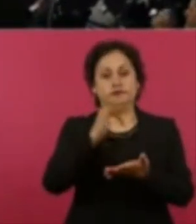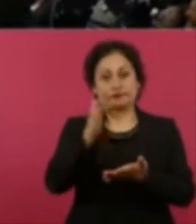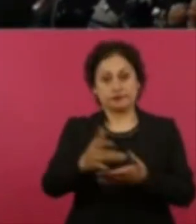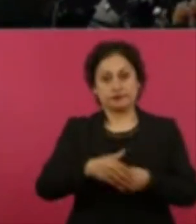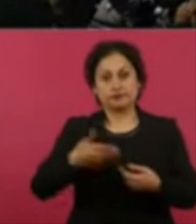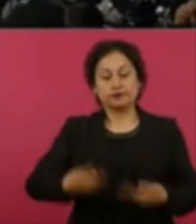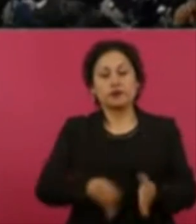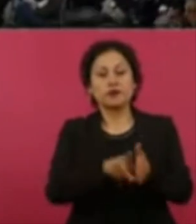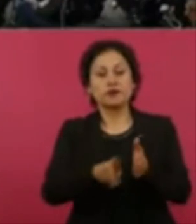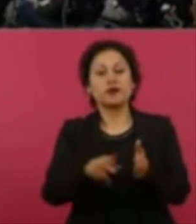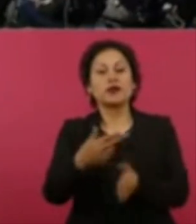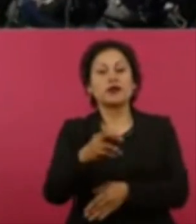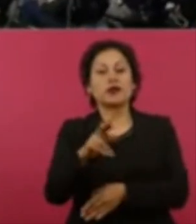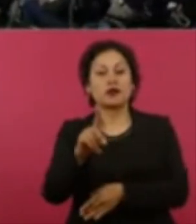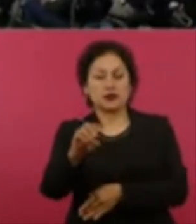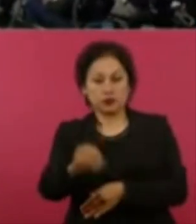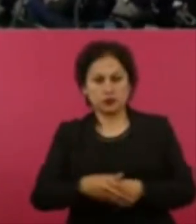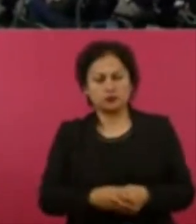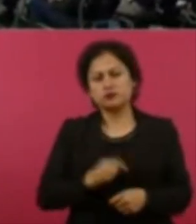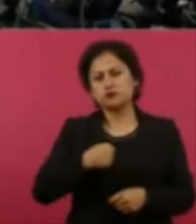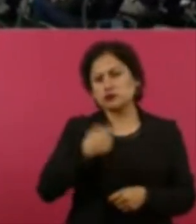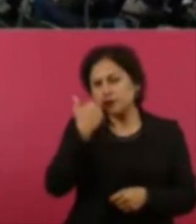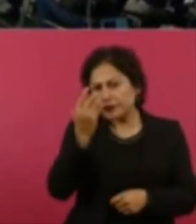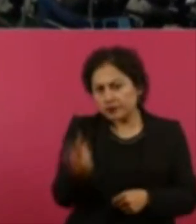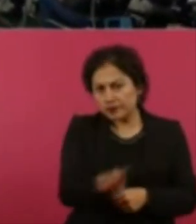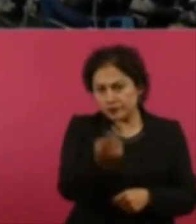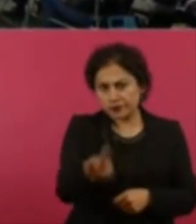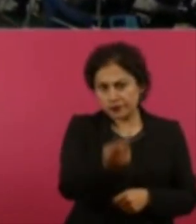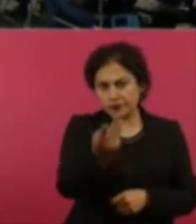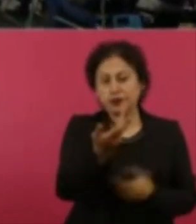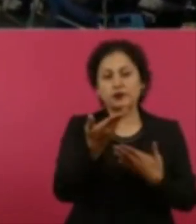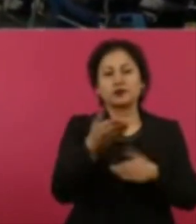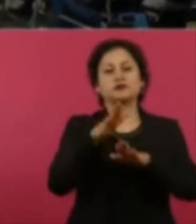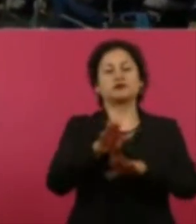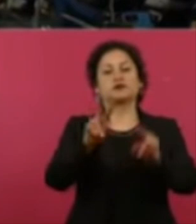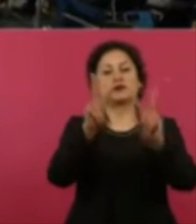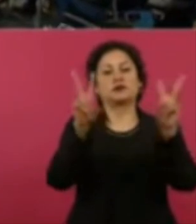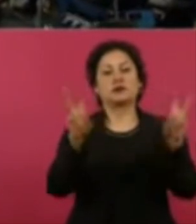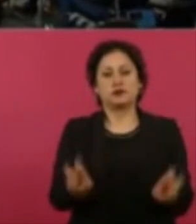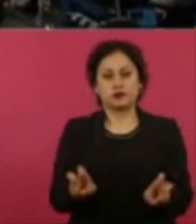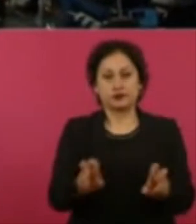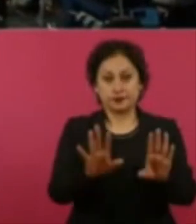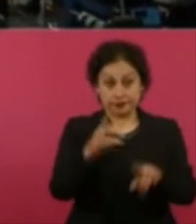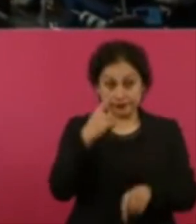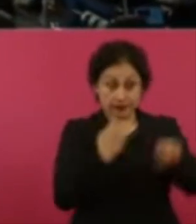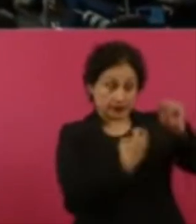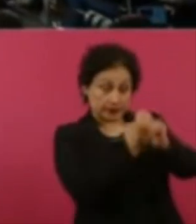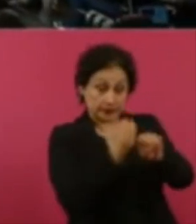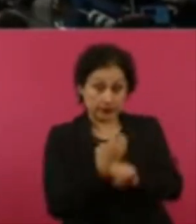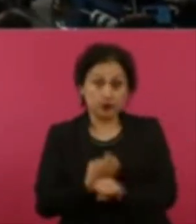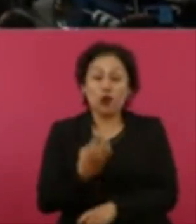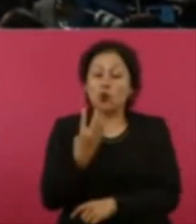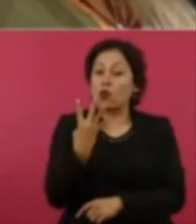México. Quisiera preguntarle primero sobre el tema de la… Hay cuatro entidades, ya suman cuatro